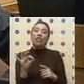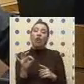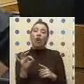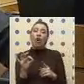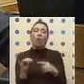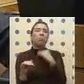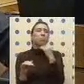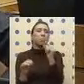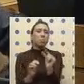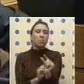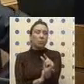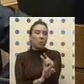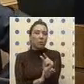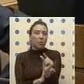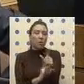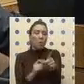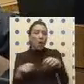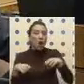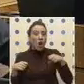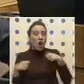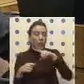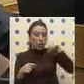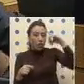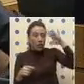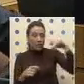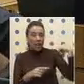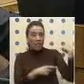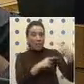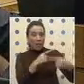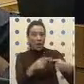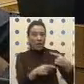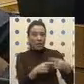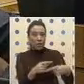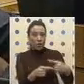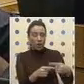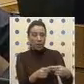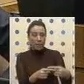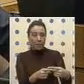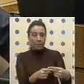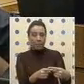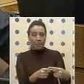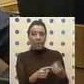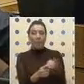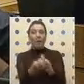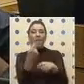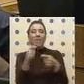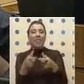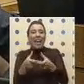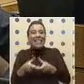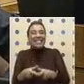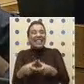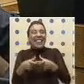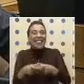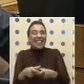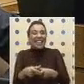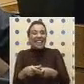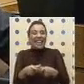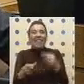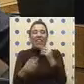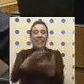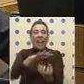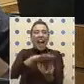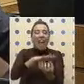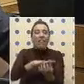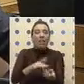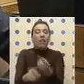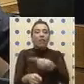absolutamente menores, como aquel joven que todos sabemos su historia, que por haber vendido CDs piratas estaba pasando, ¿no es cierto?, y